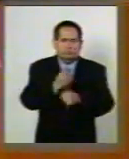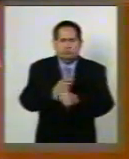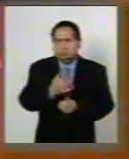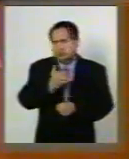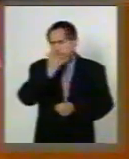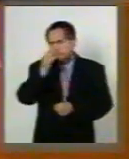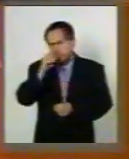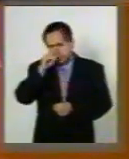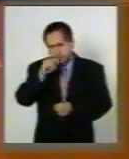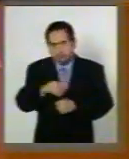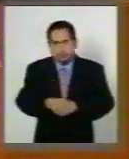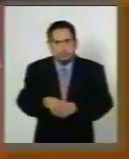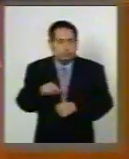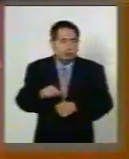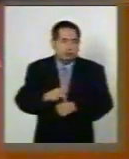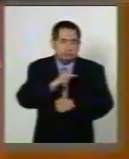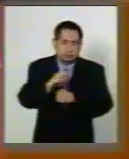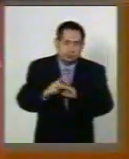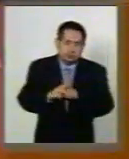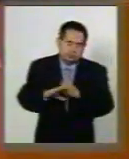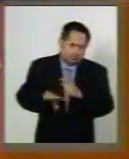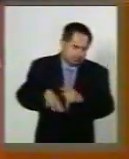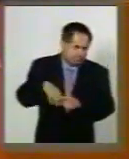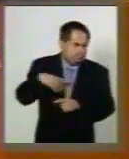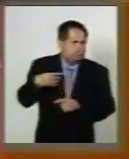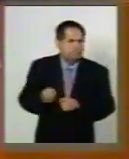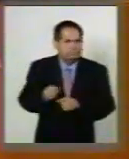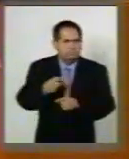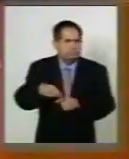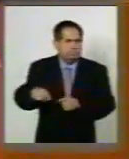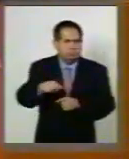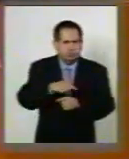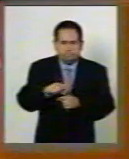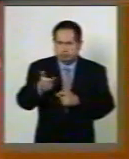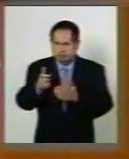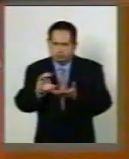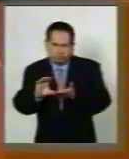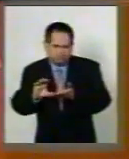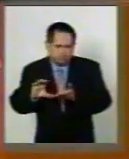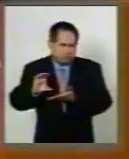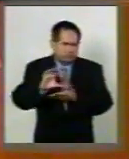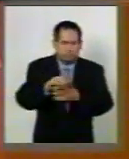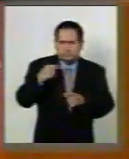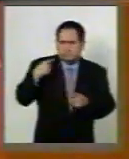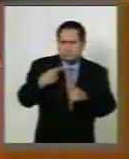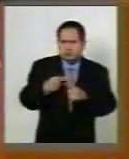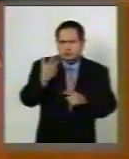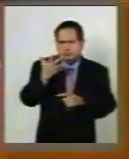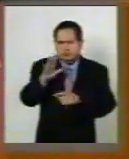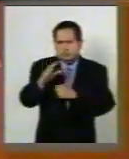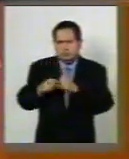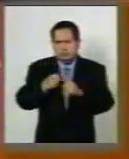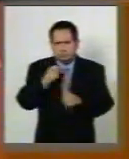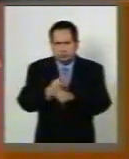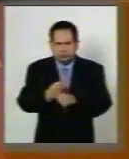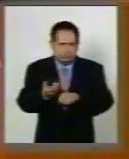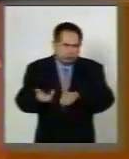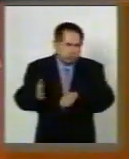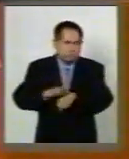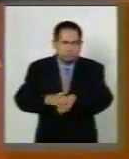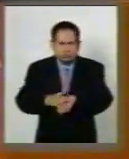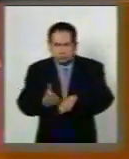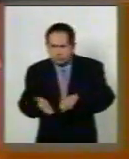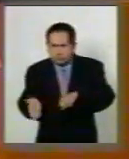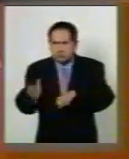país ha hecho un esfuerzo extraordinario por destinar en los últimos 10 años cada vez más